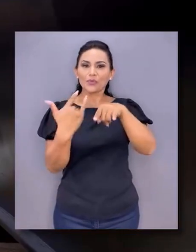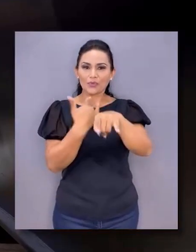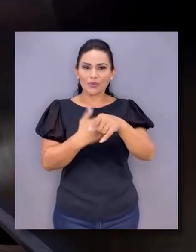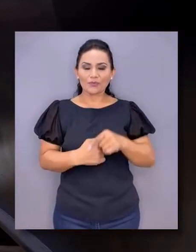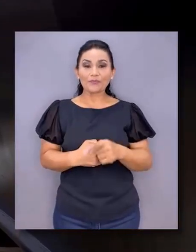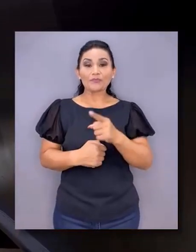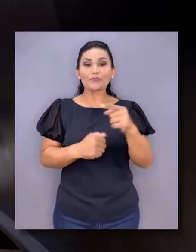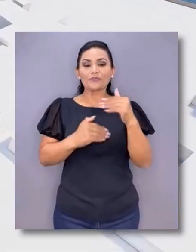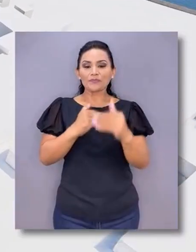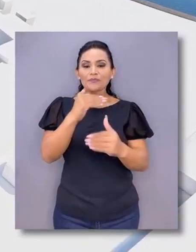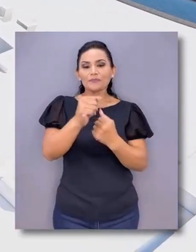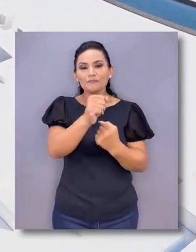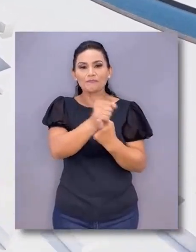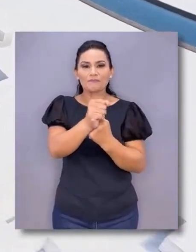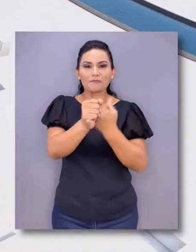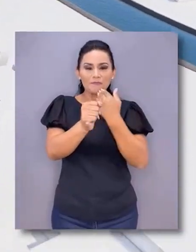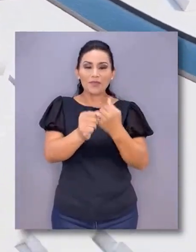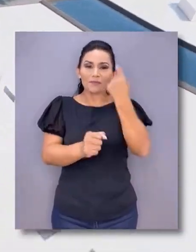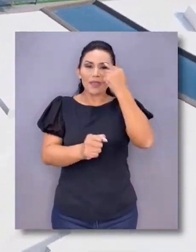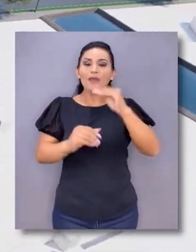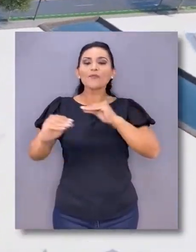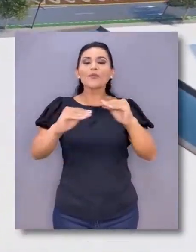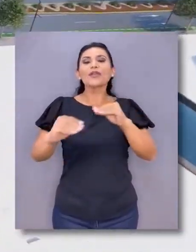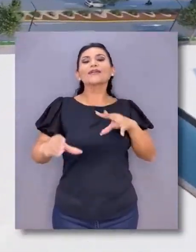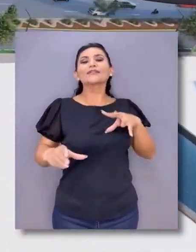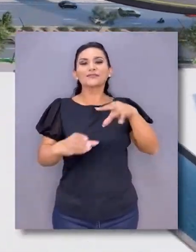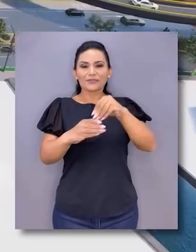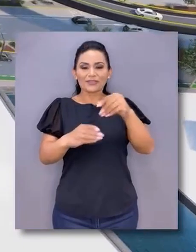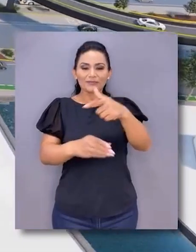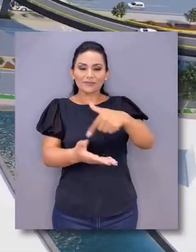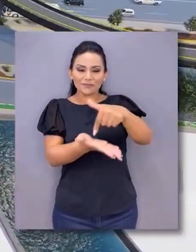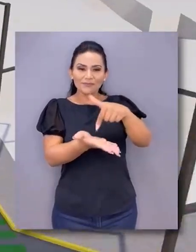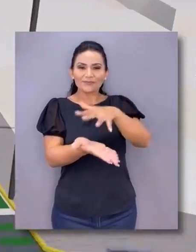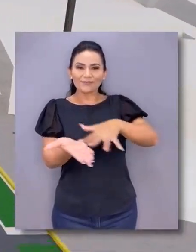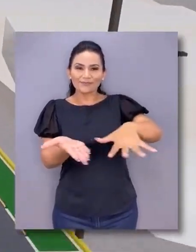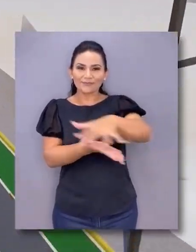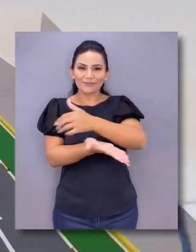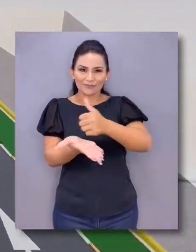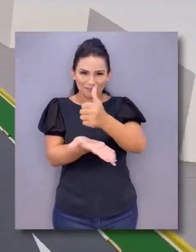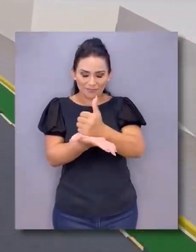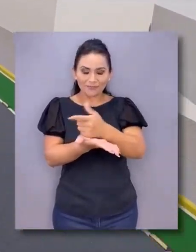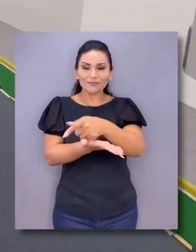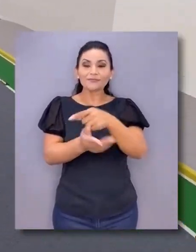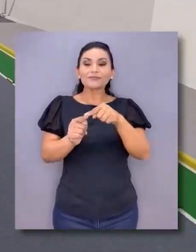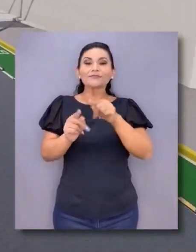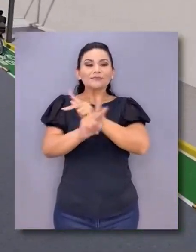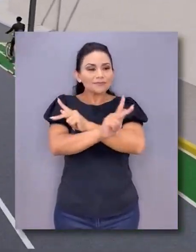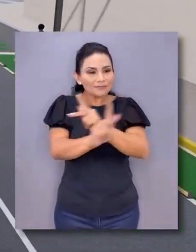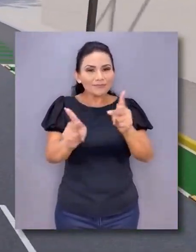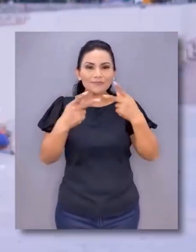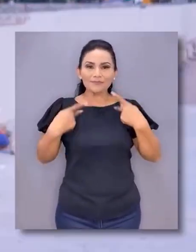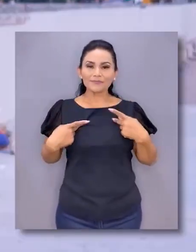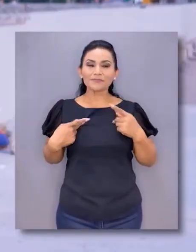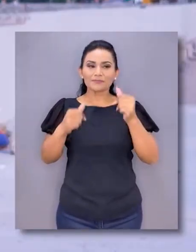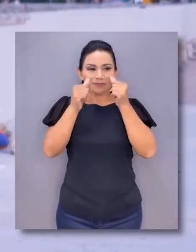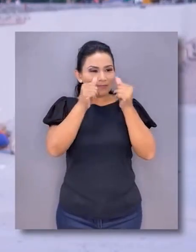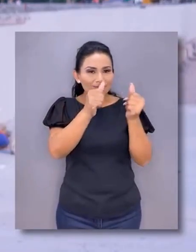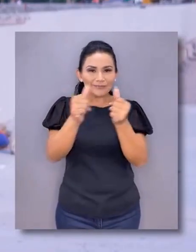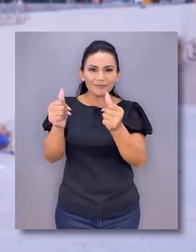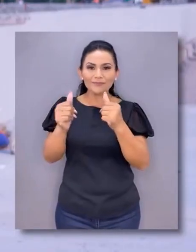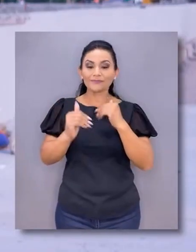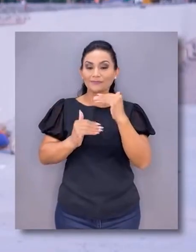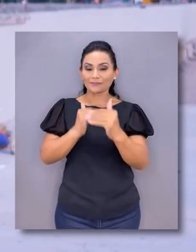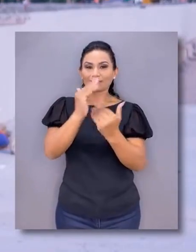construyendo bases sólidas para una movilidad incluyente en la zona metropolitana, que contemple a todas y a todos.